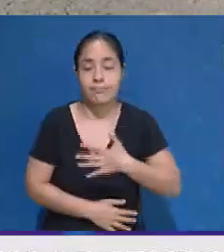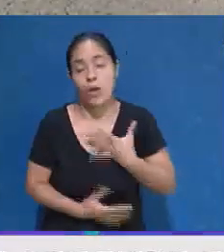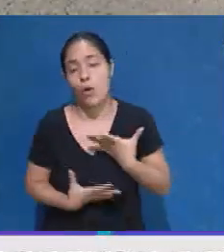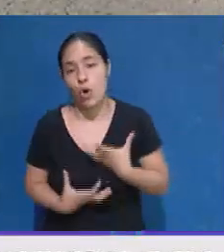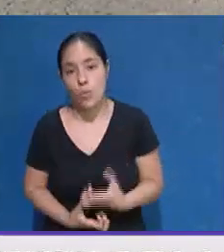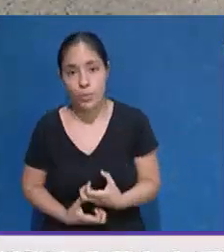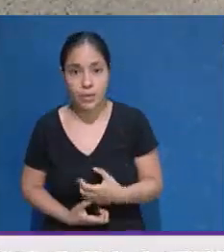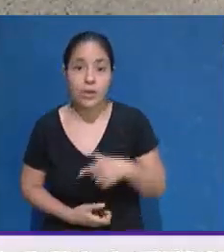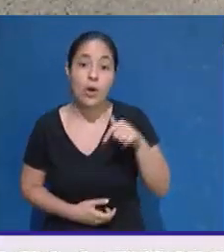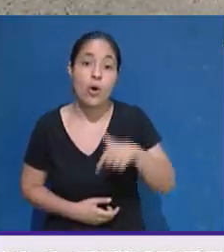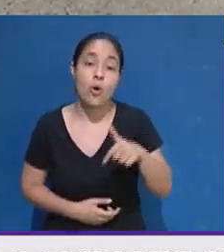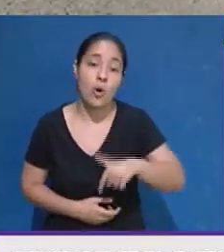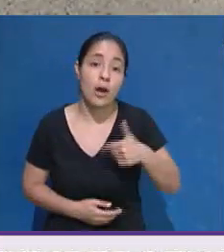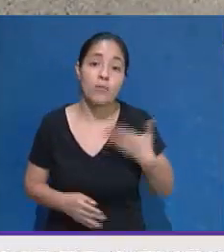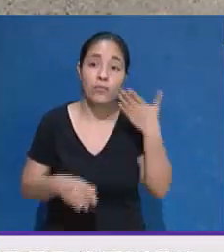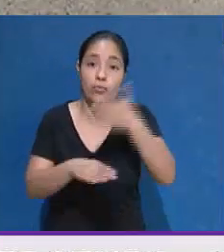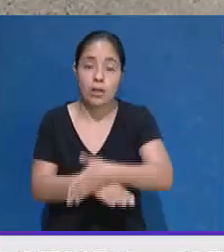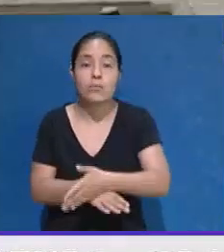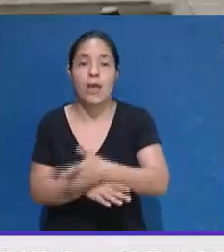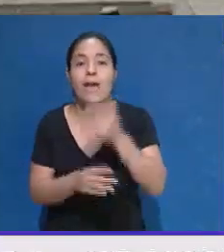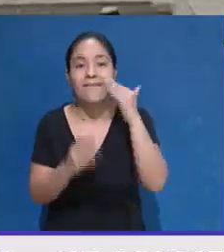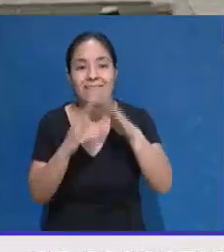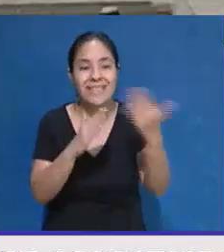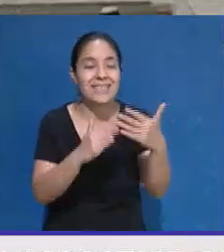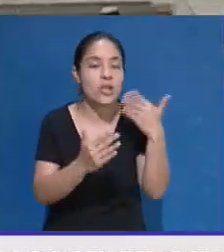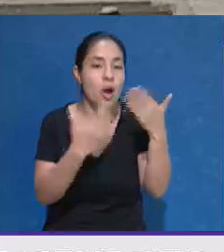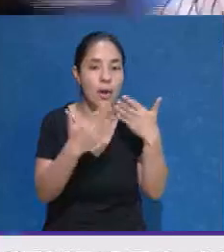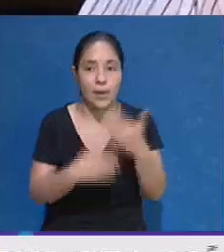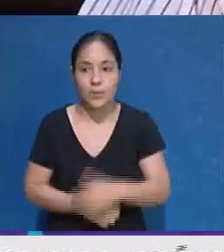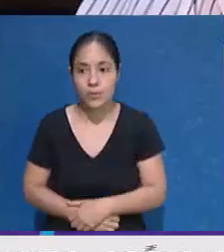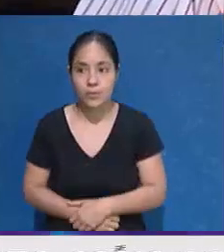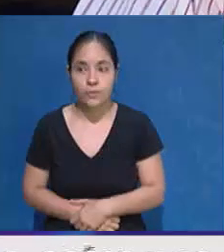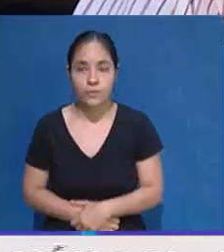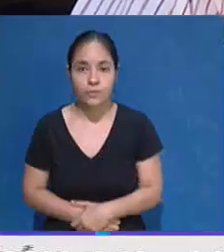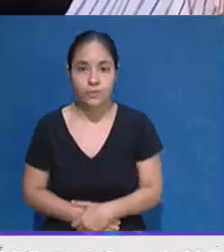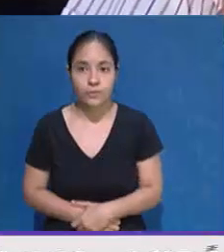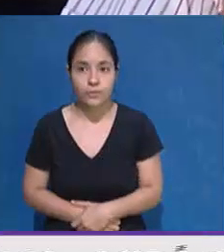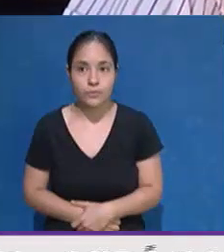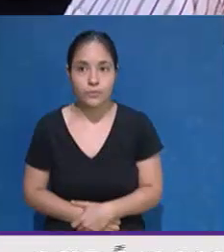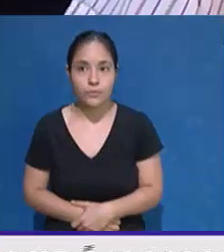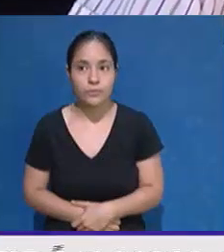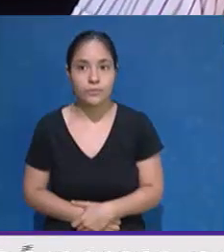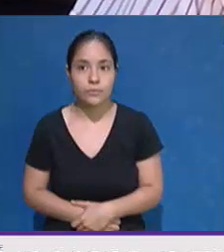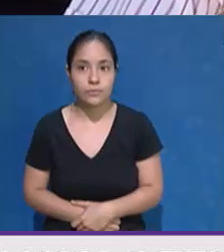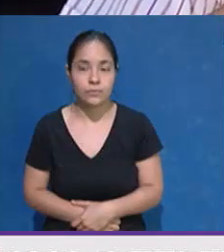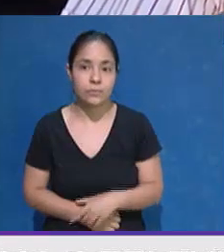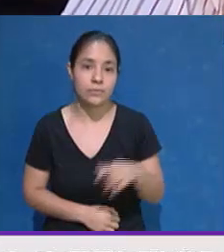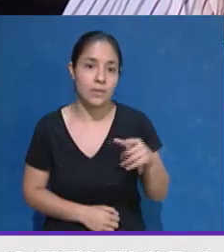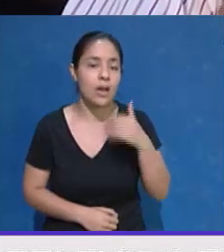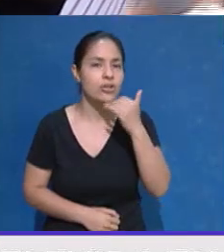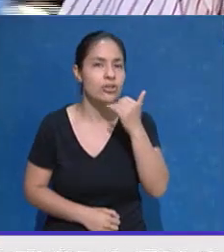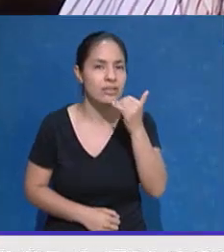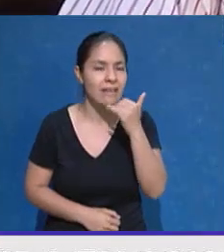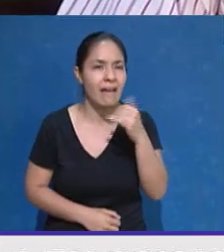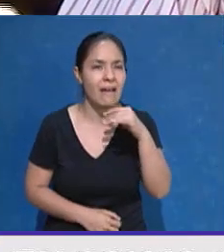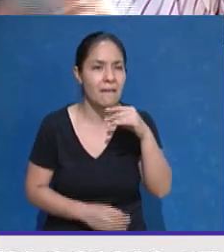el día de hoy fuimos hasta el lugar y dialogamos con ellos. Sí, la sobrina creo que es de ella o ahijada, no sé qué lo que era.